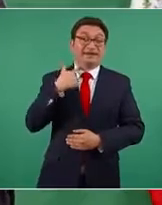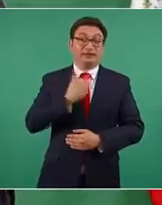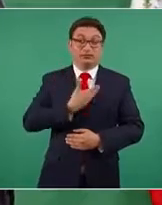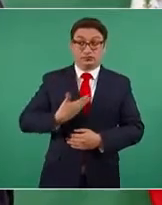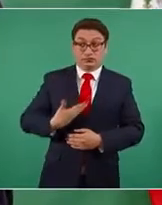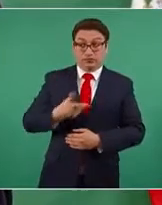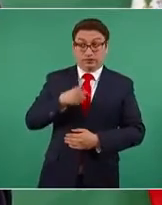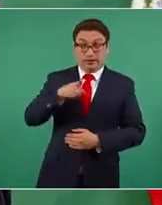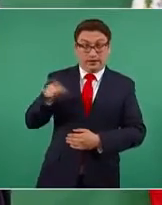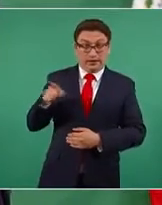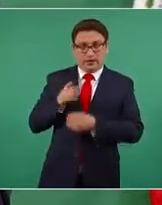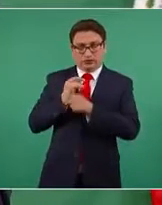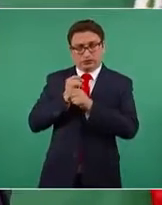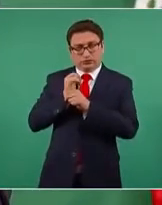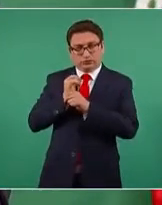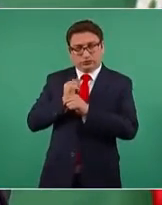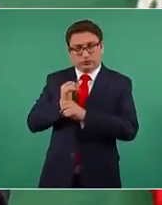expresidentes